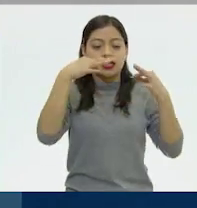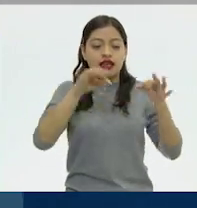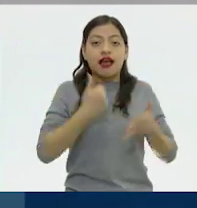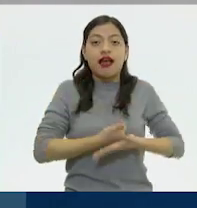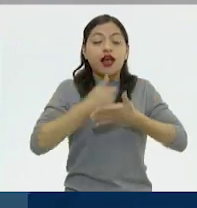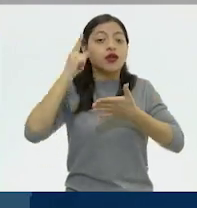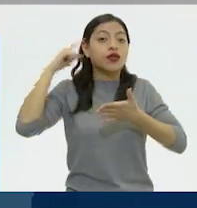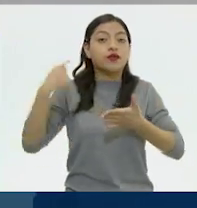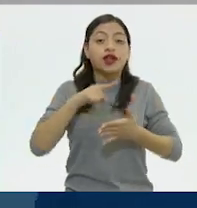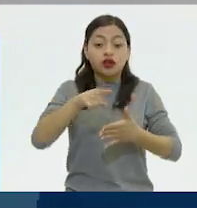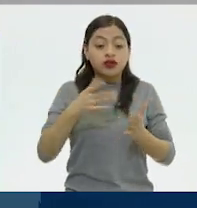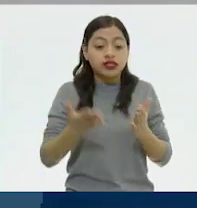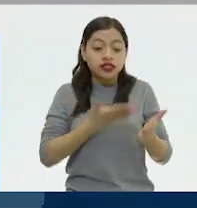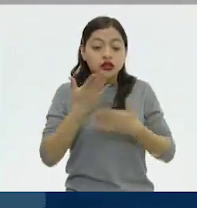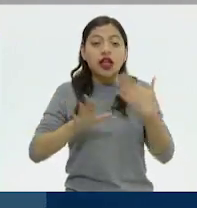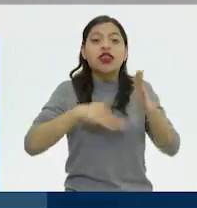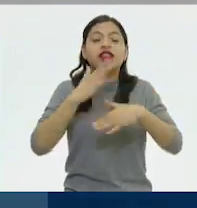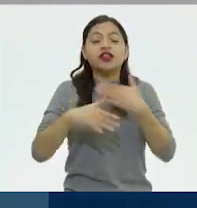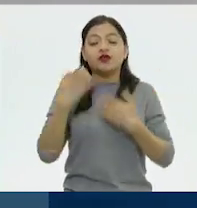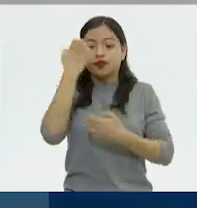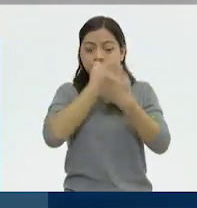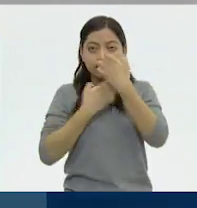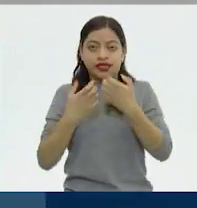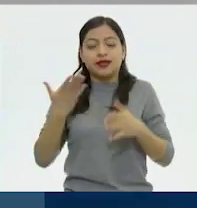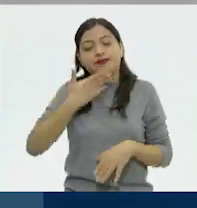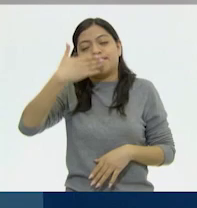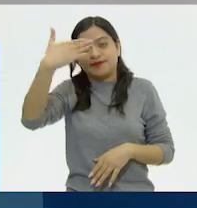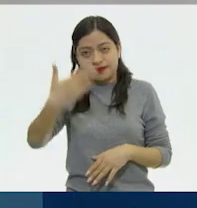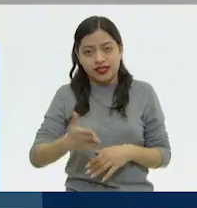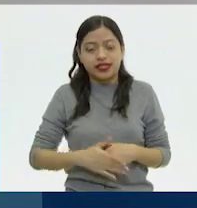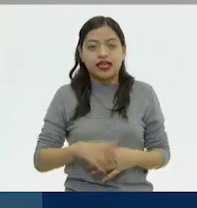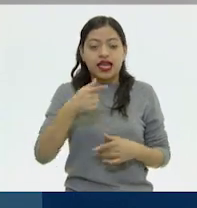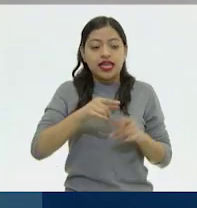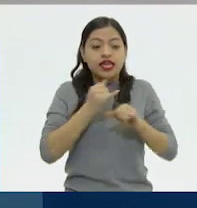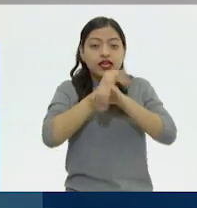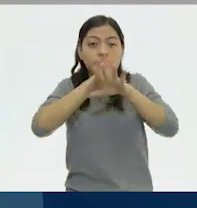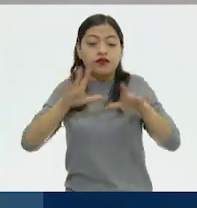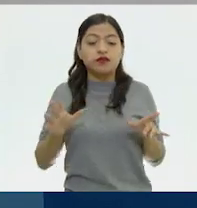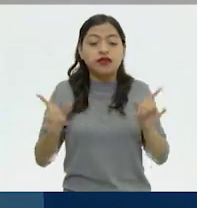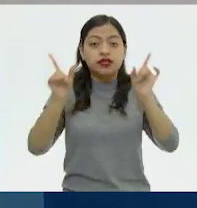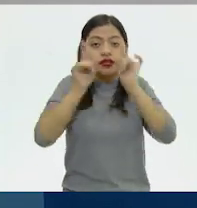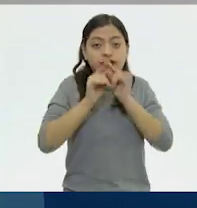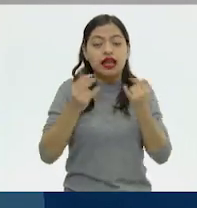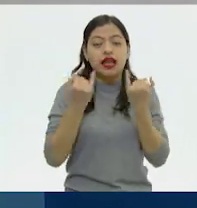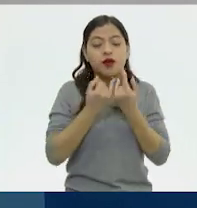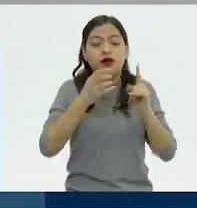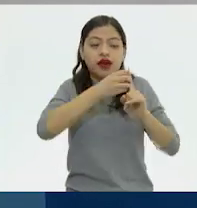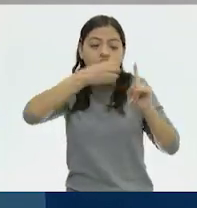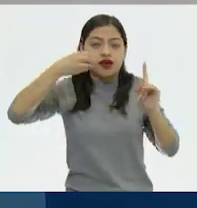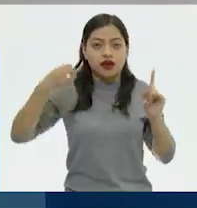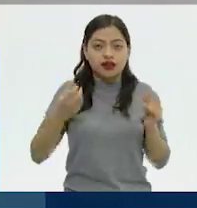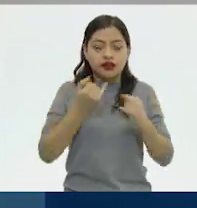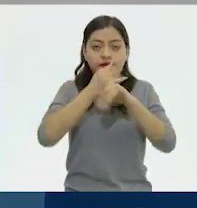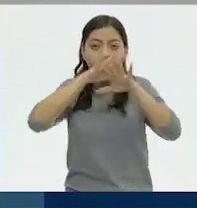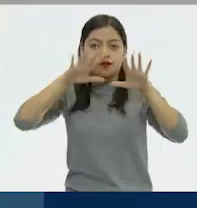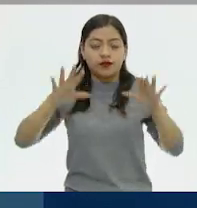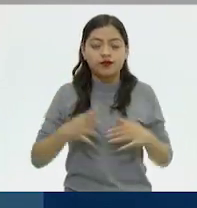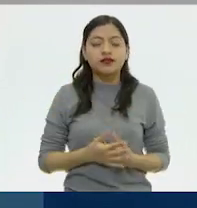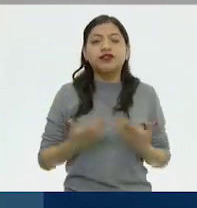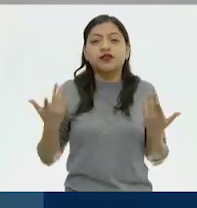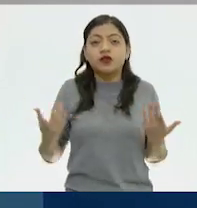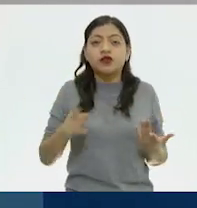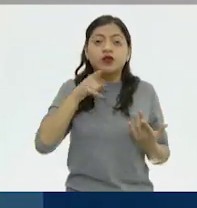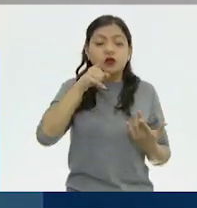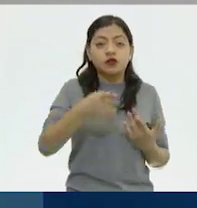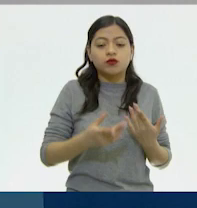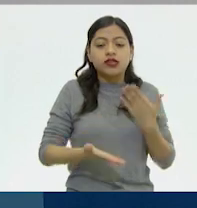autoestudio identificando las principales características de los sintetizadores y organizadores de información, que son los que